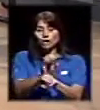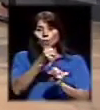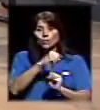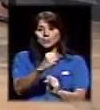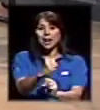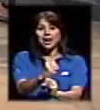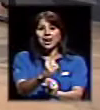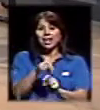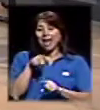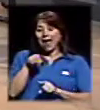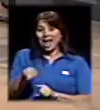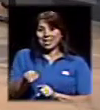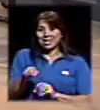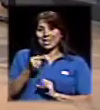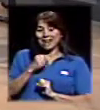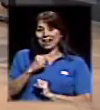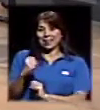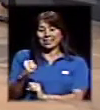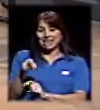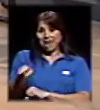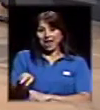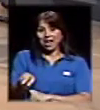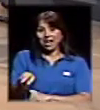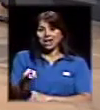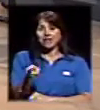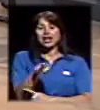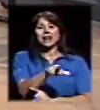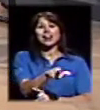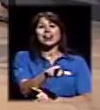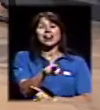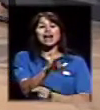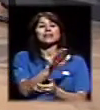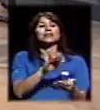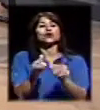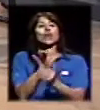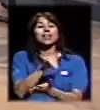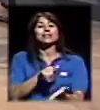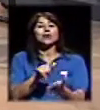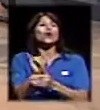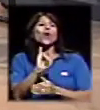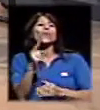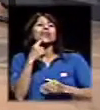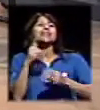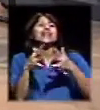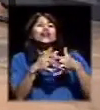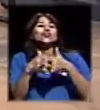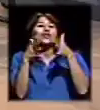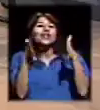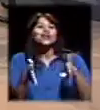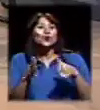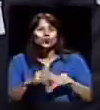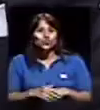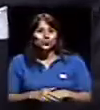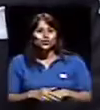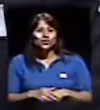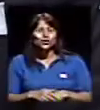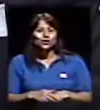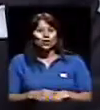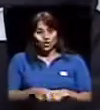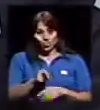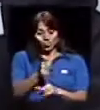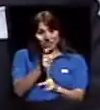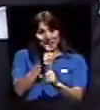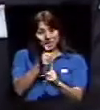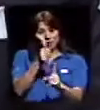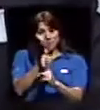Alcaldía, donde la ciudad de San José, como dicen los gringos, jalándose del cordón de sus propios zapatos,